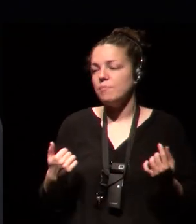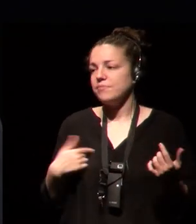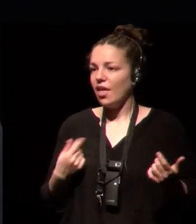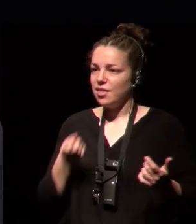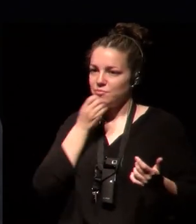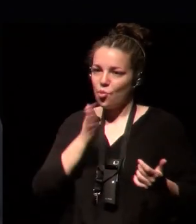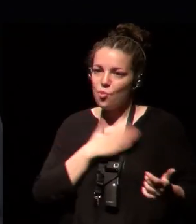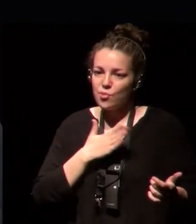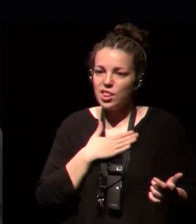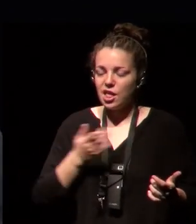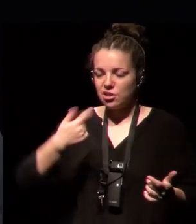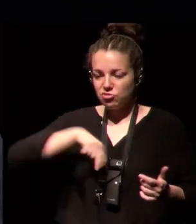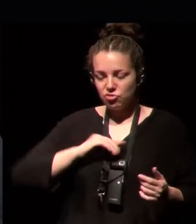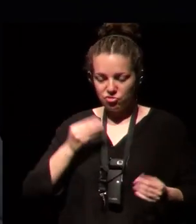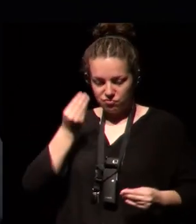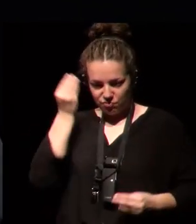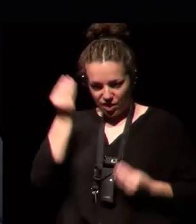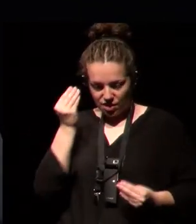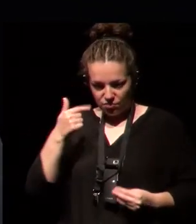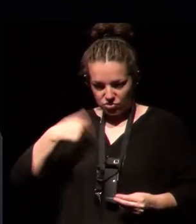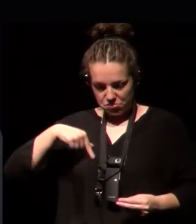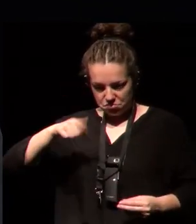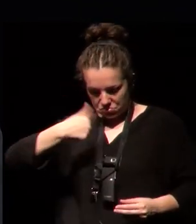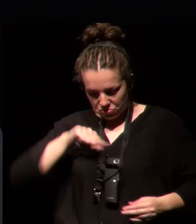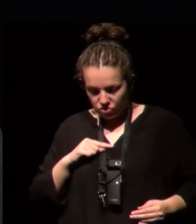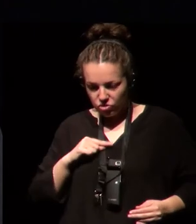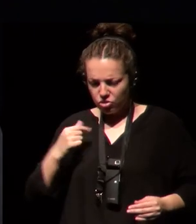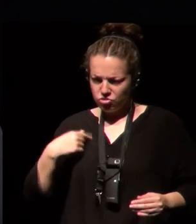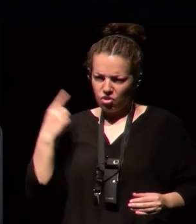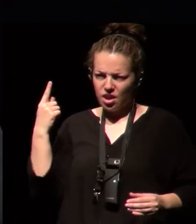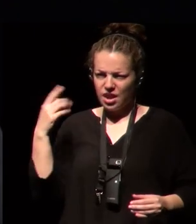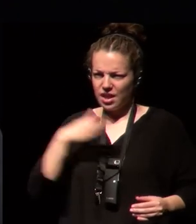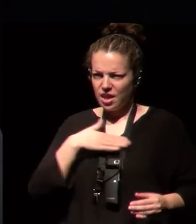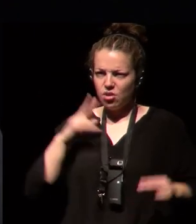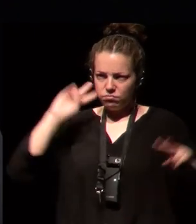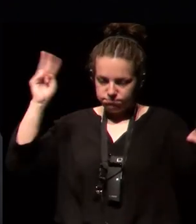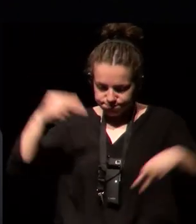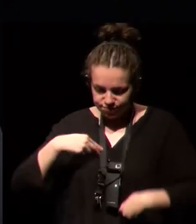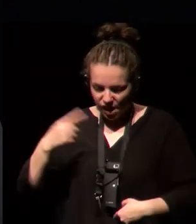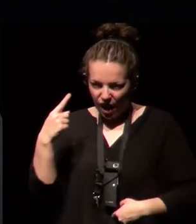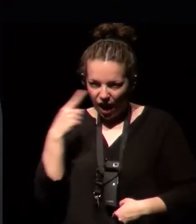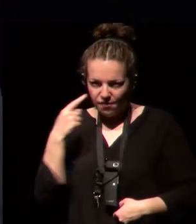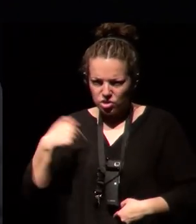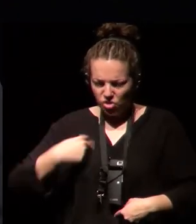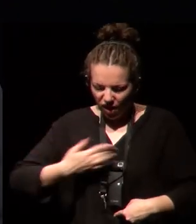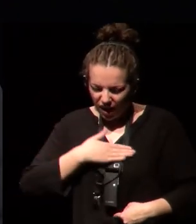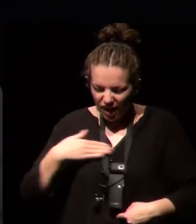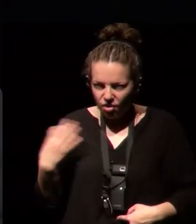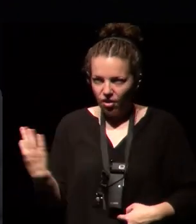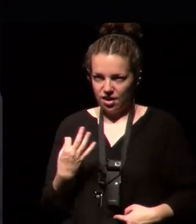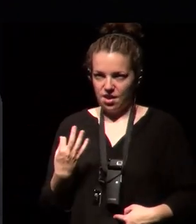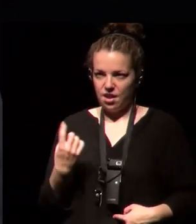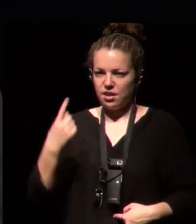que centréis ahora la atención en ese aspecto, en vuestras aspiraciones y que penséis en esa necesidad urgente que vosotros tenéis